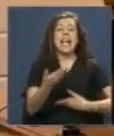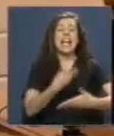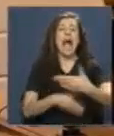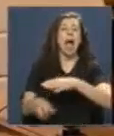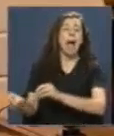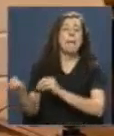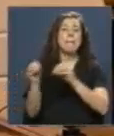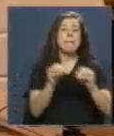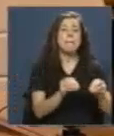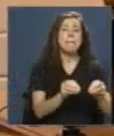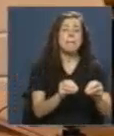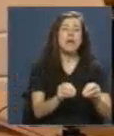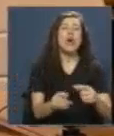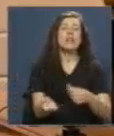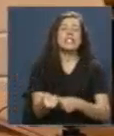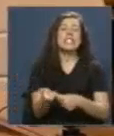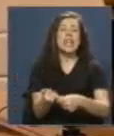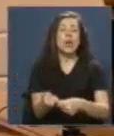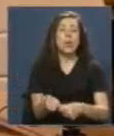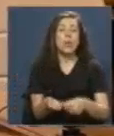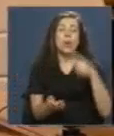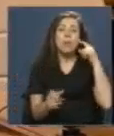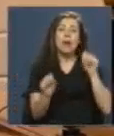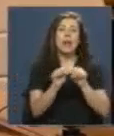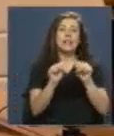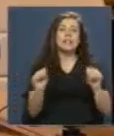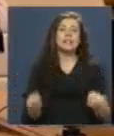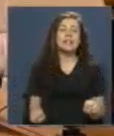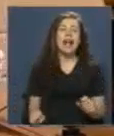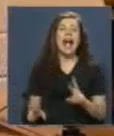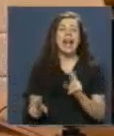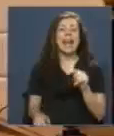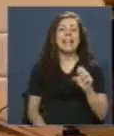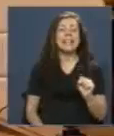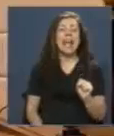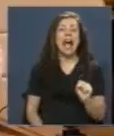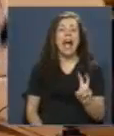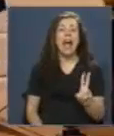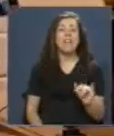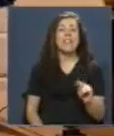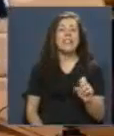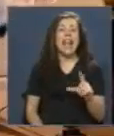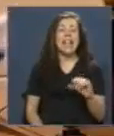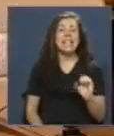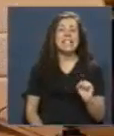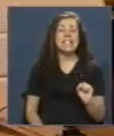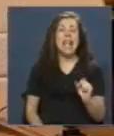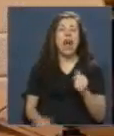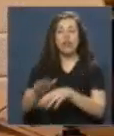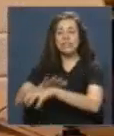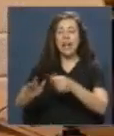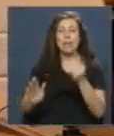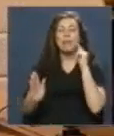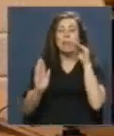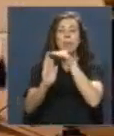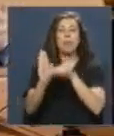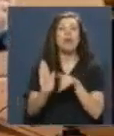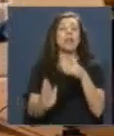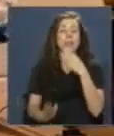cambiaron a una aseguradora para un sistema de renta vitalicia o retiro programado? Ellos también se van